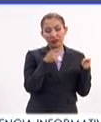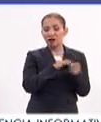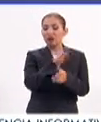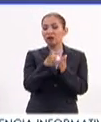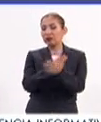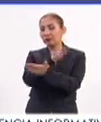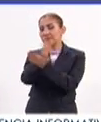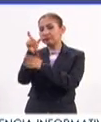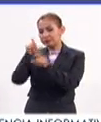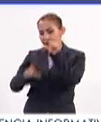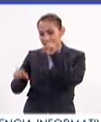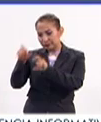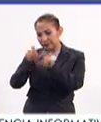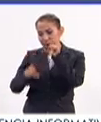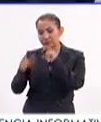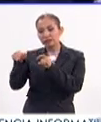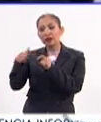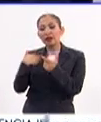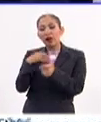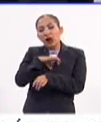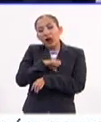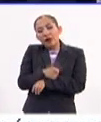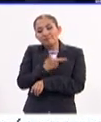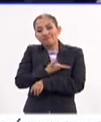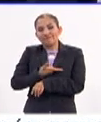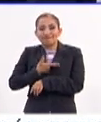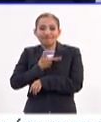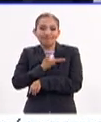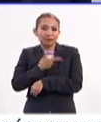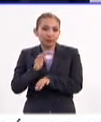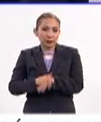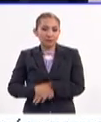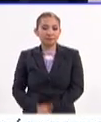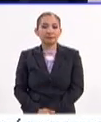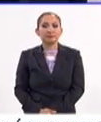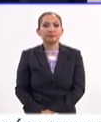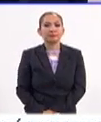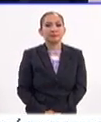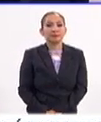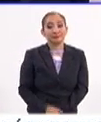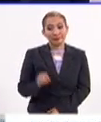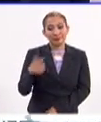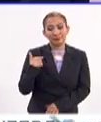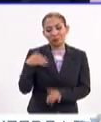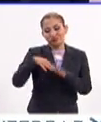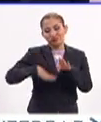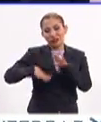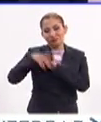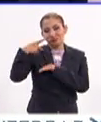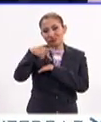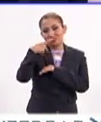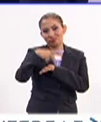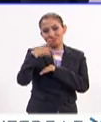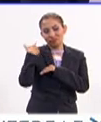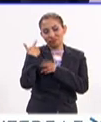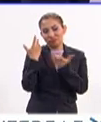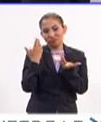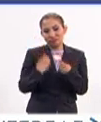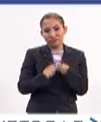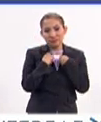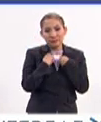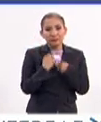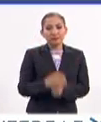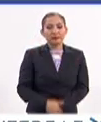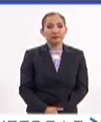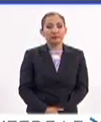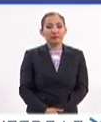quiere regresar a su laboratorio porque es como su segunda casa. Claro, es parte de la esencia, ¿no? de la profesión de cada quien.